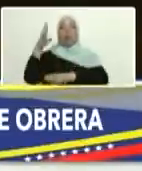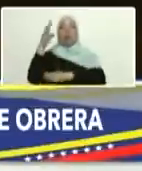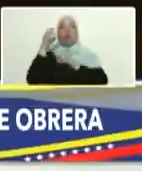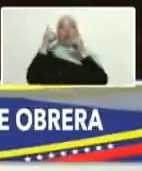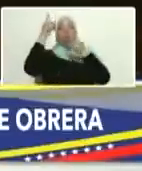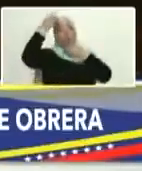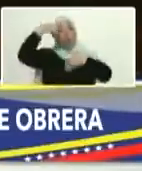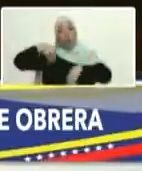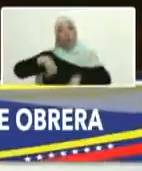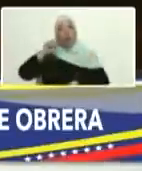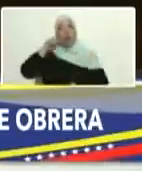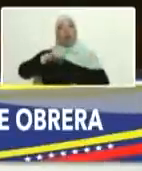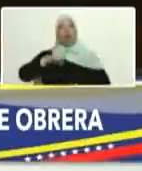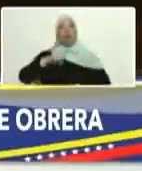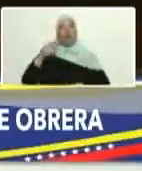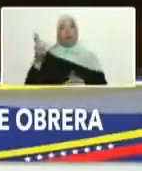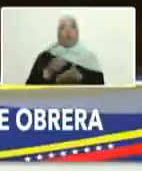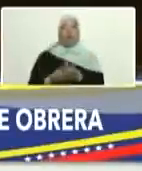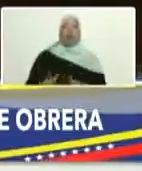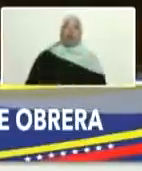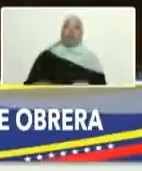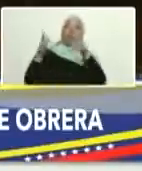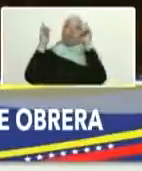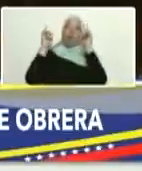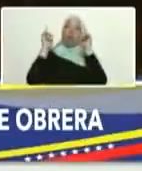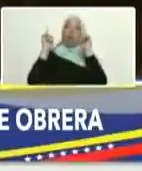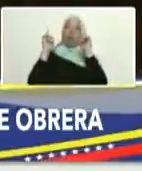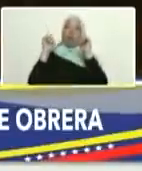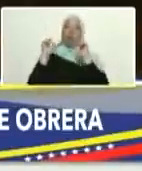acuerdo? ¡Aprobado!